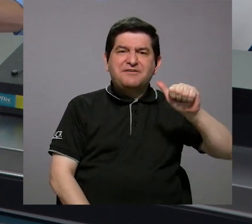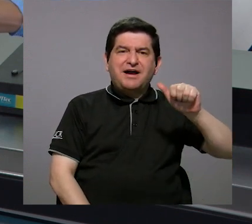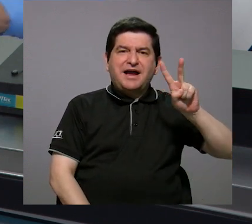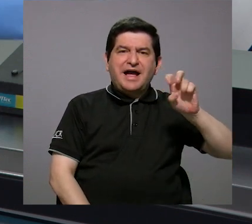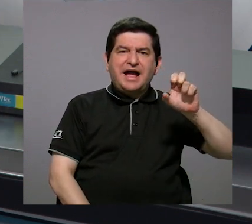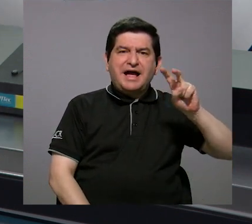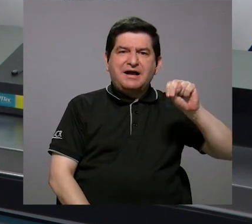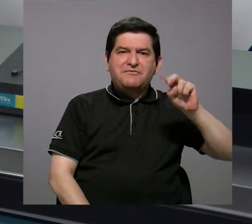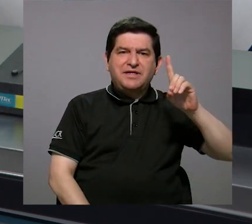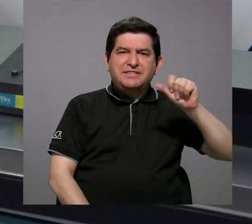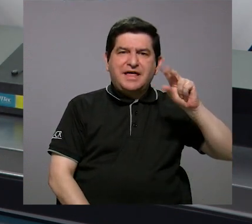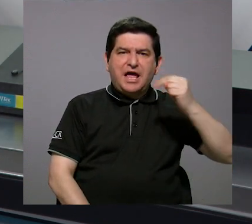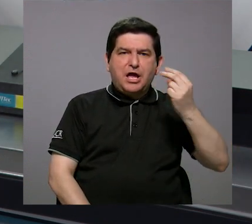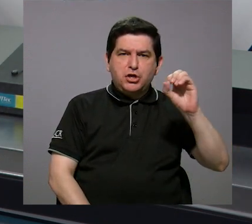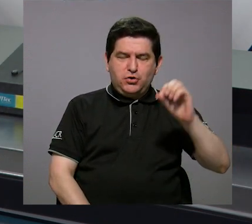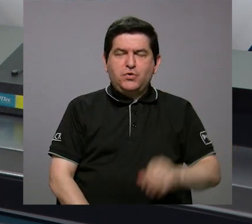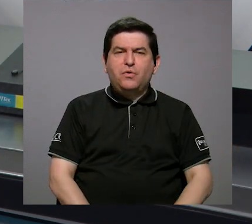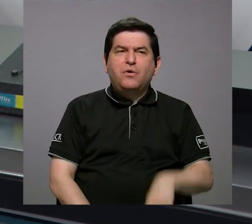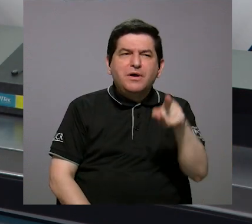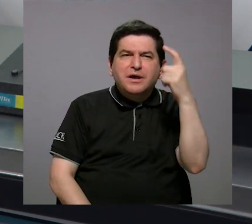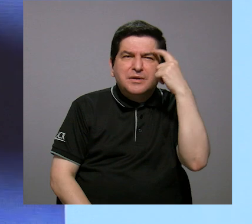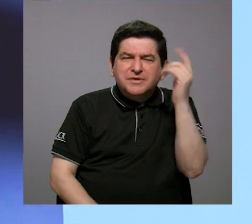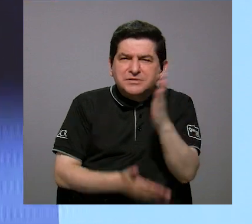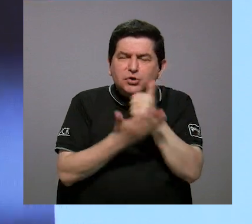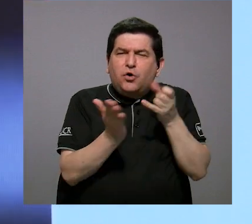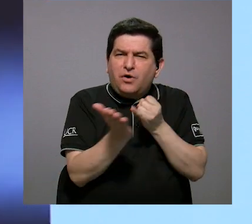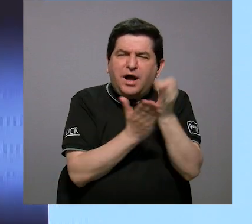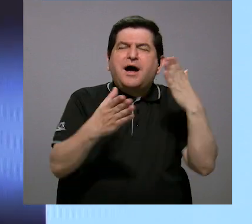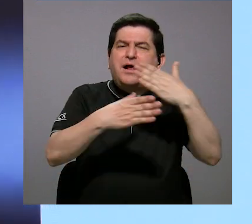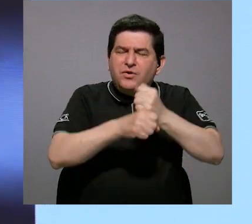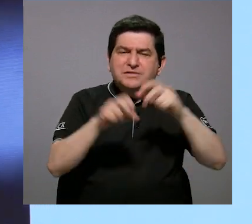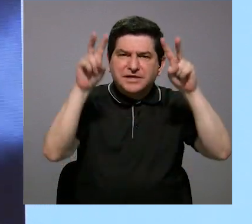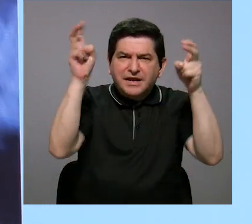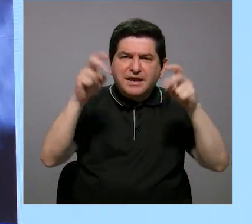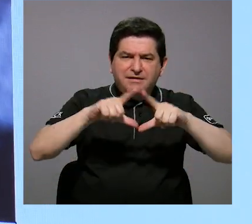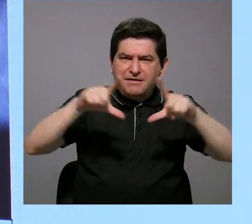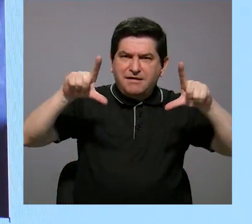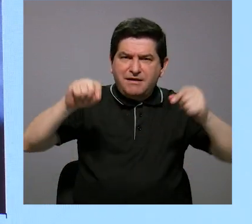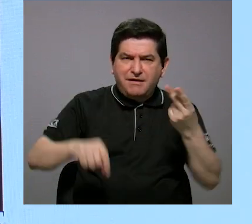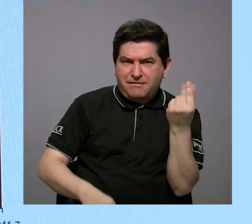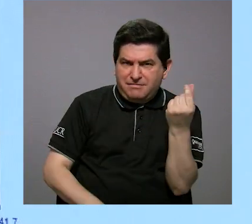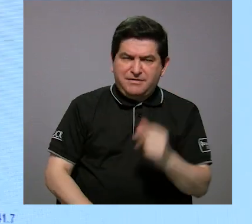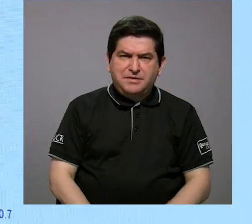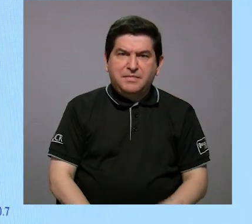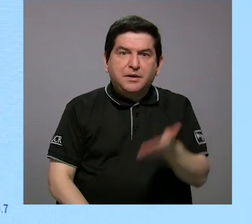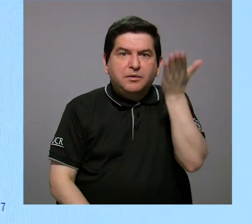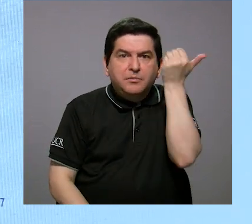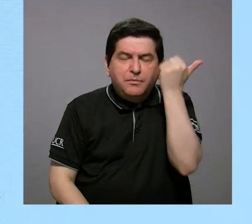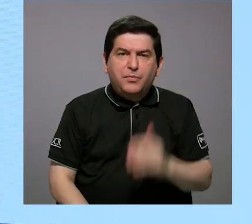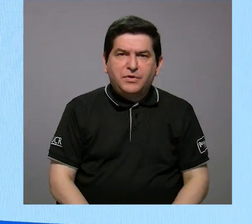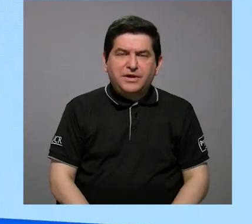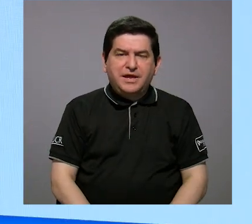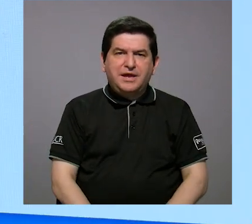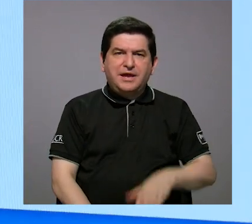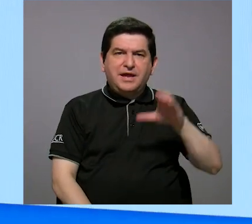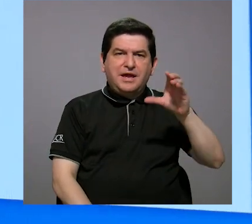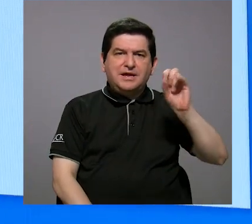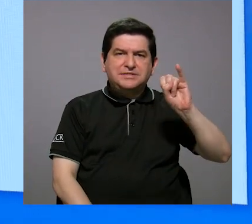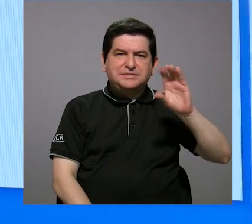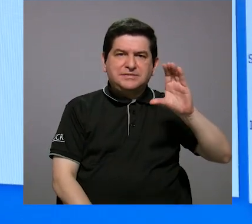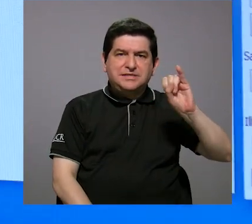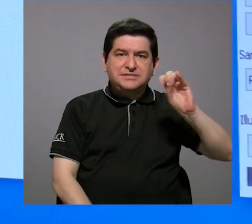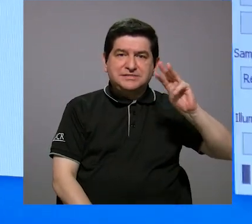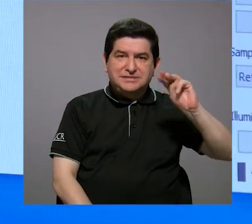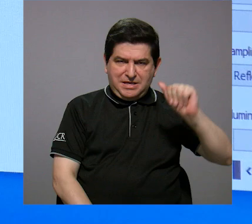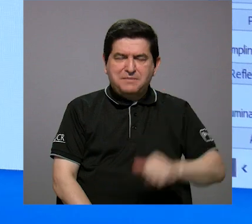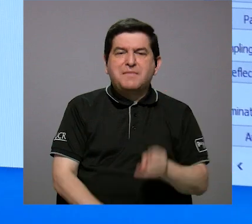Avendaño. Él andaba con la idea de que teníamos que hacer algo de investigación con el tema de los billetes, porque el CICIMA,